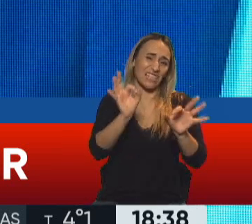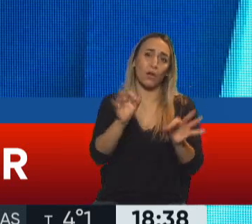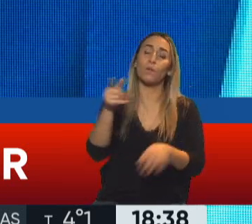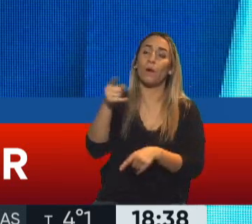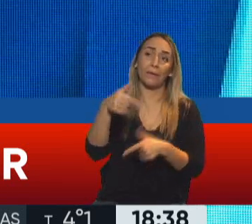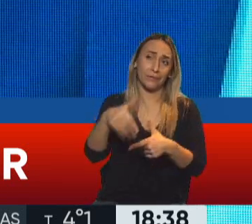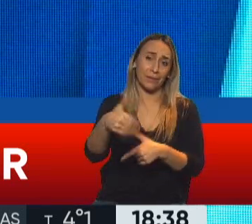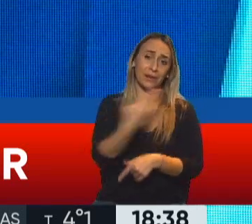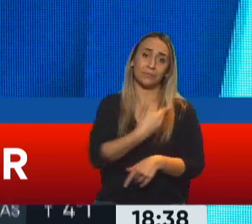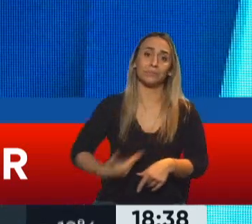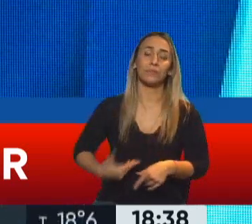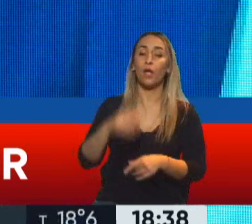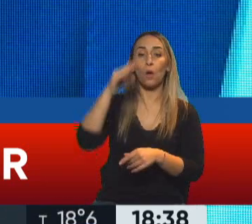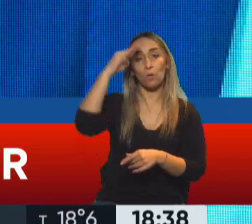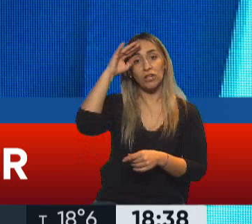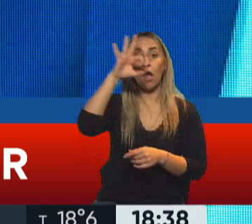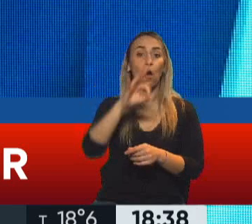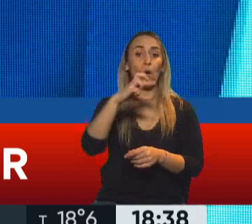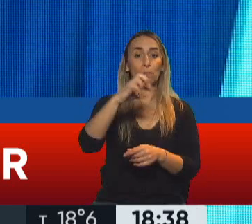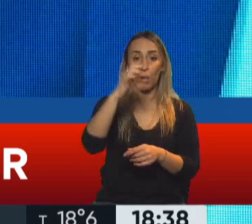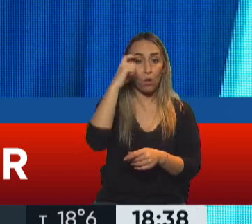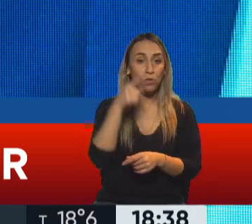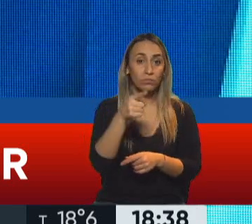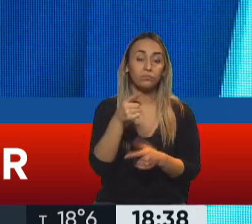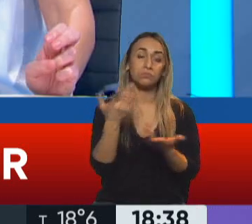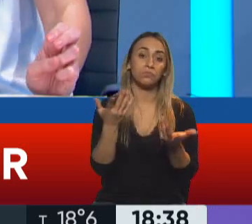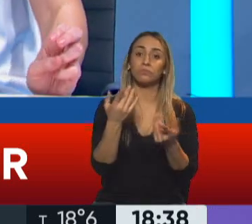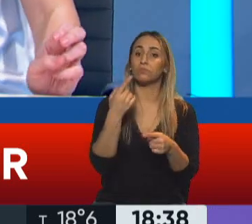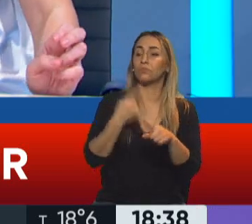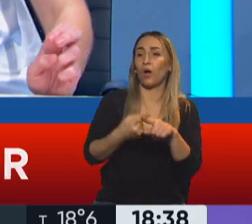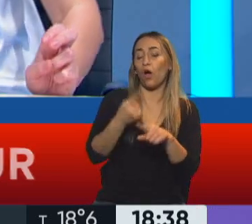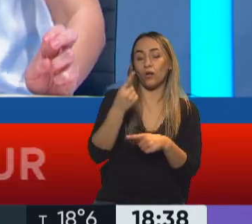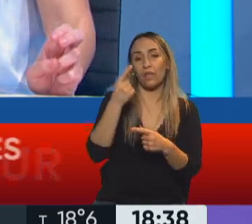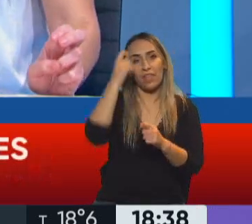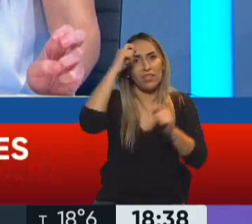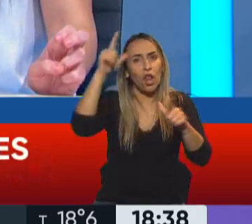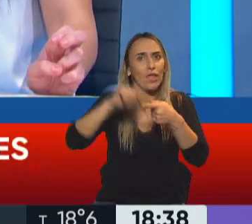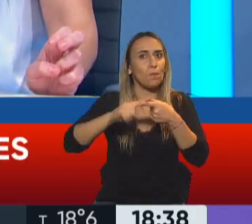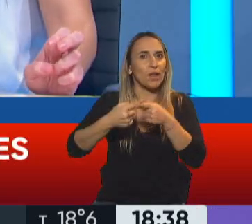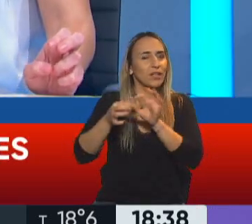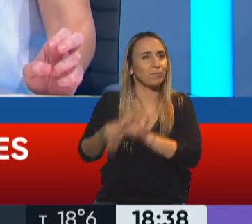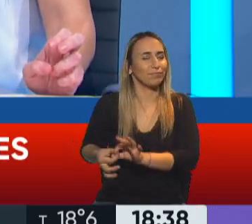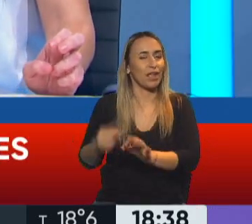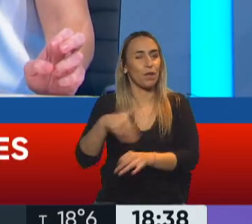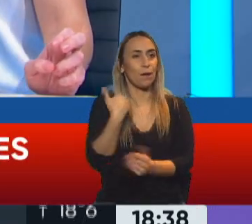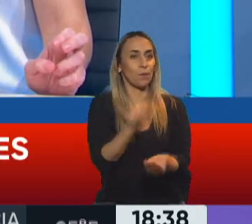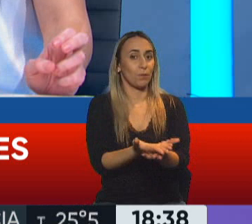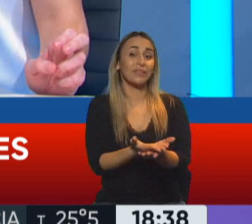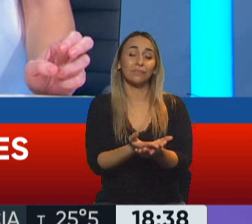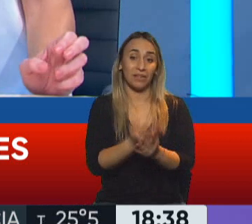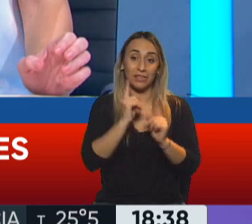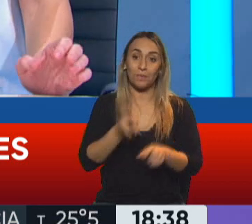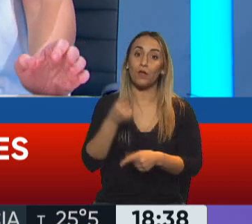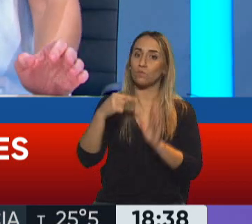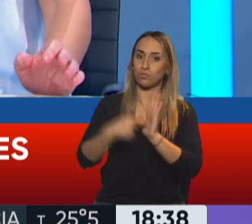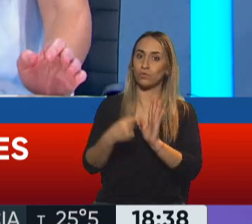o que la calle Pou planteen una situación así por su ideología política. Bueno, por su ideología política definitivamente, y ahí aparece el factor Uruguay,